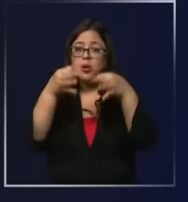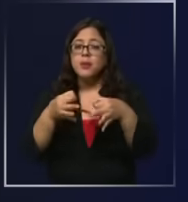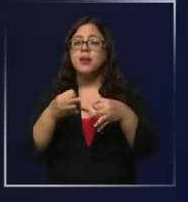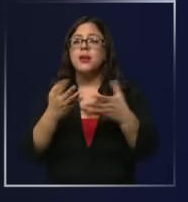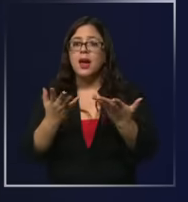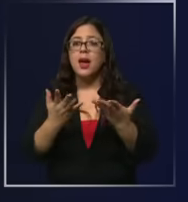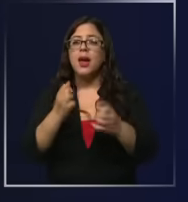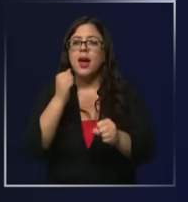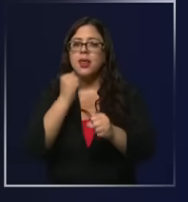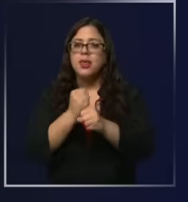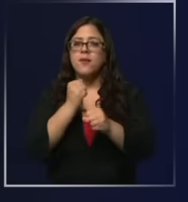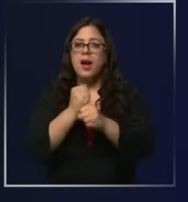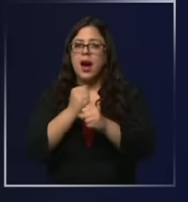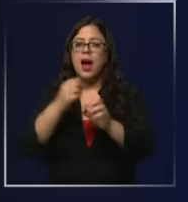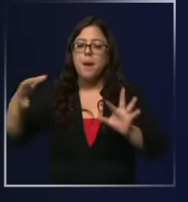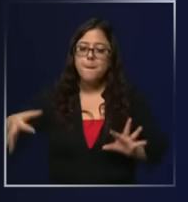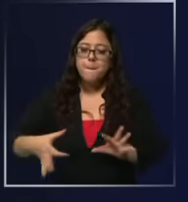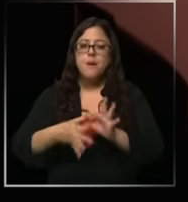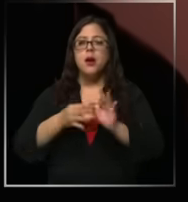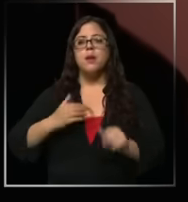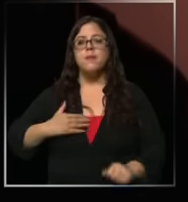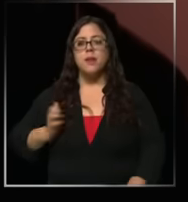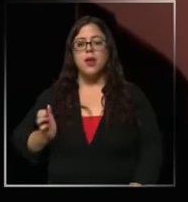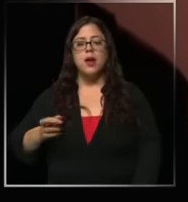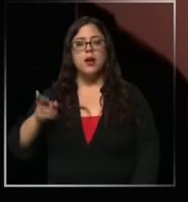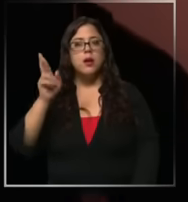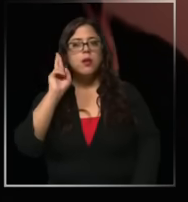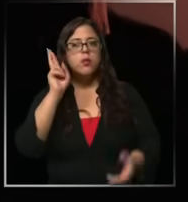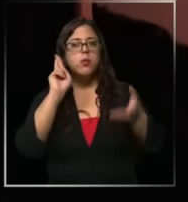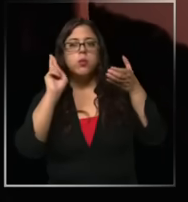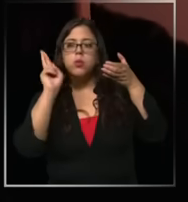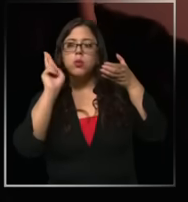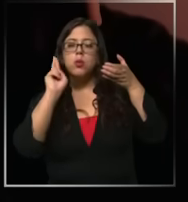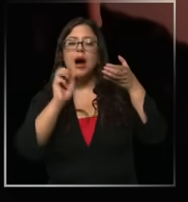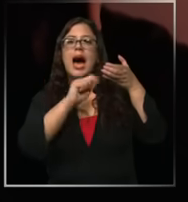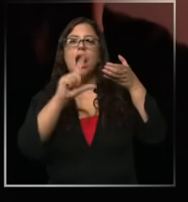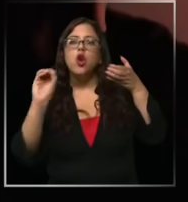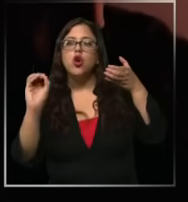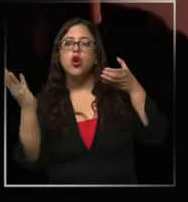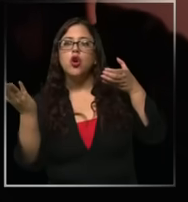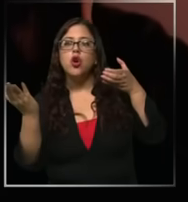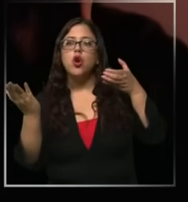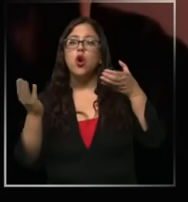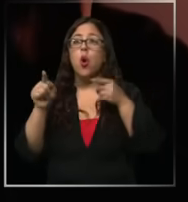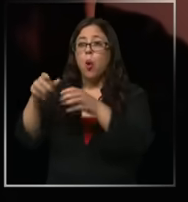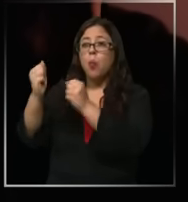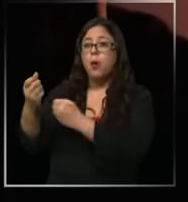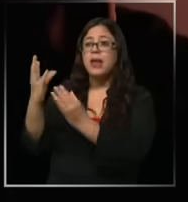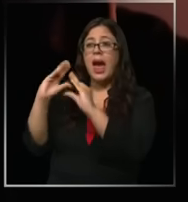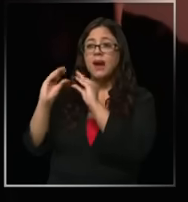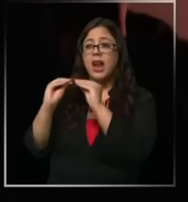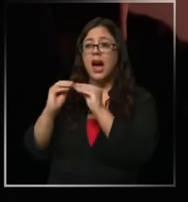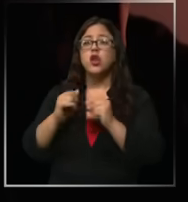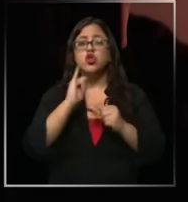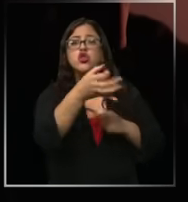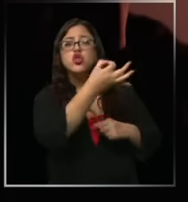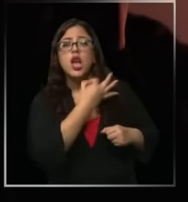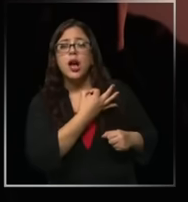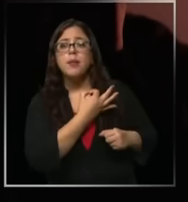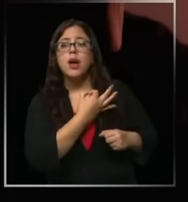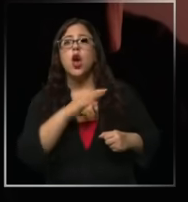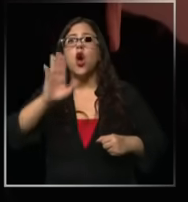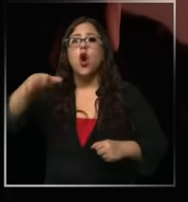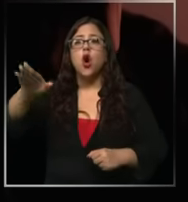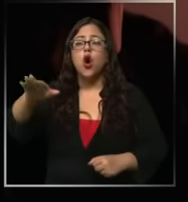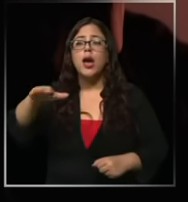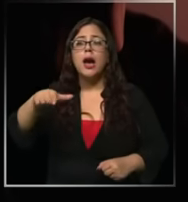a trabajar intensamente con la Policía de Investigaciones. ¿Aló? ¿Podría hablar? Sí, léame. Ya,